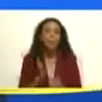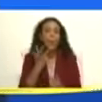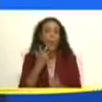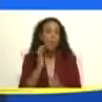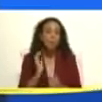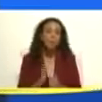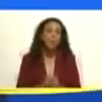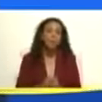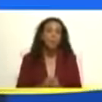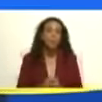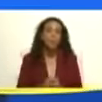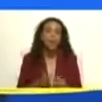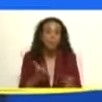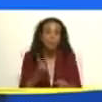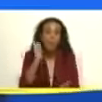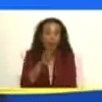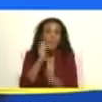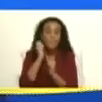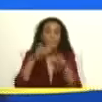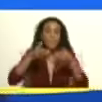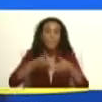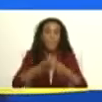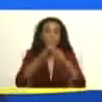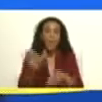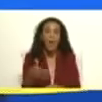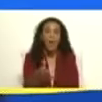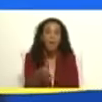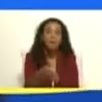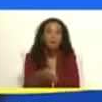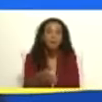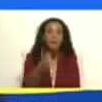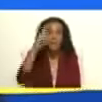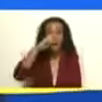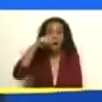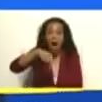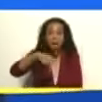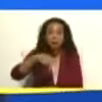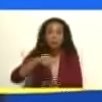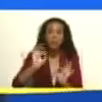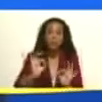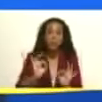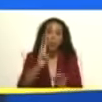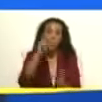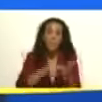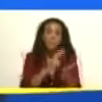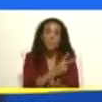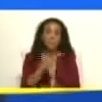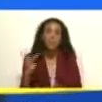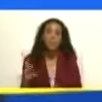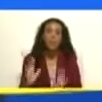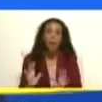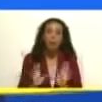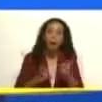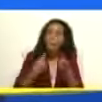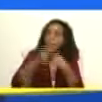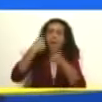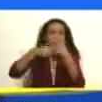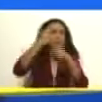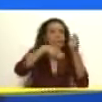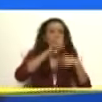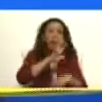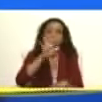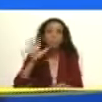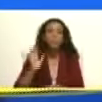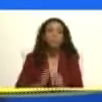rubro pesca, donde este año ha aumentado la exportación